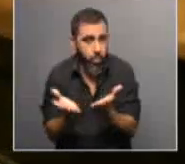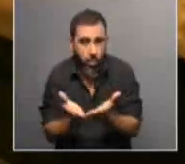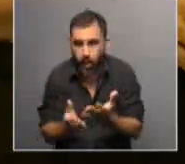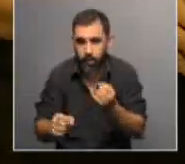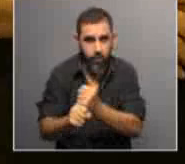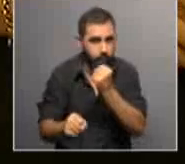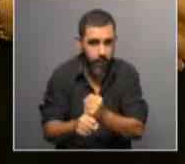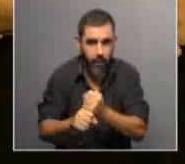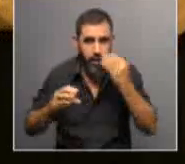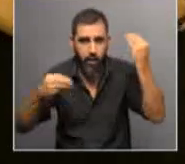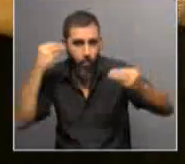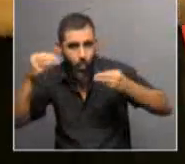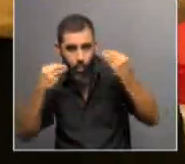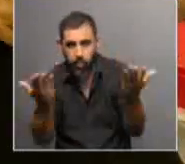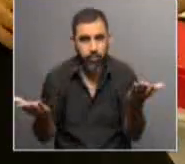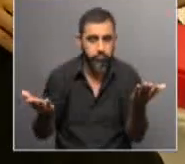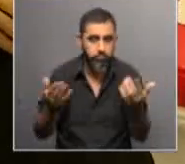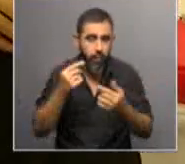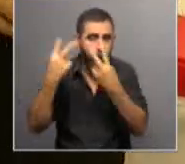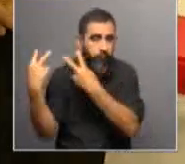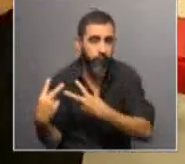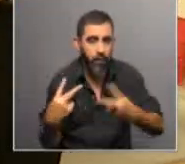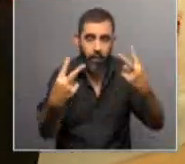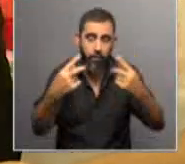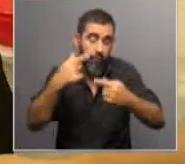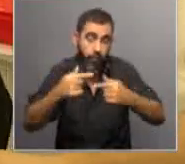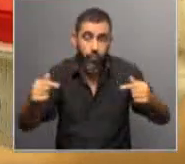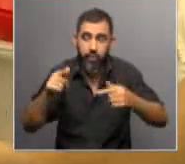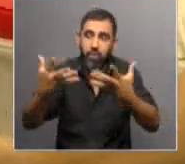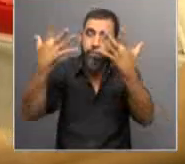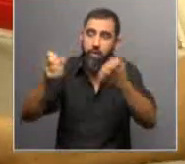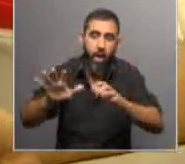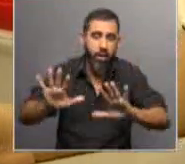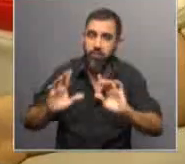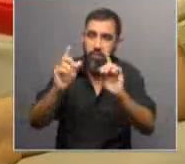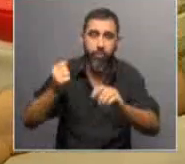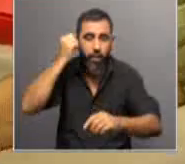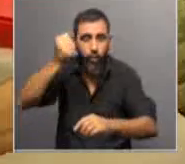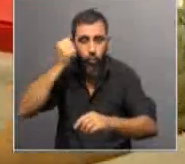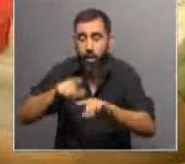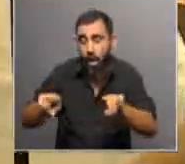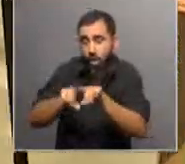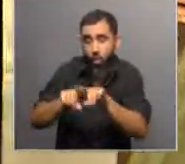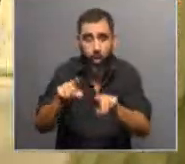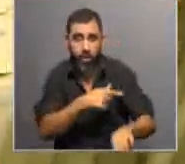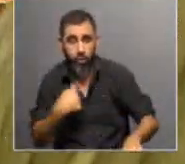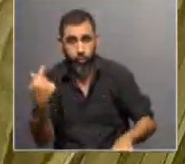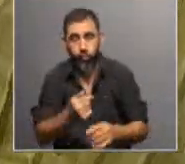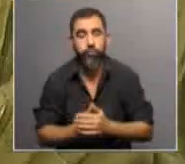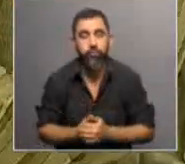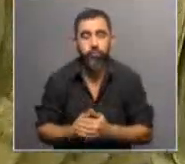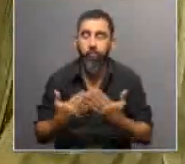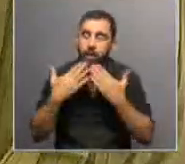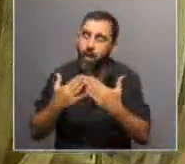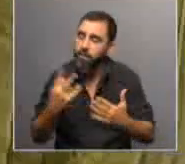trabajar, enamorarse, viajar. Y eso es lo que ellos quieren, soñar igual que todos nosotros. Muchas gracias a las dos, no